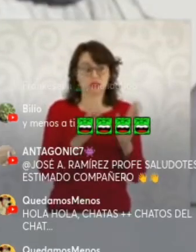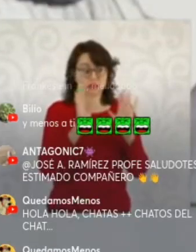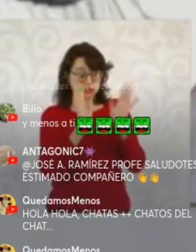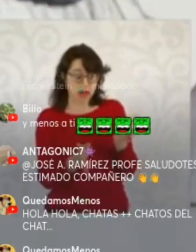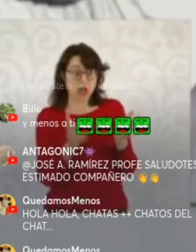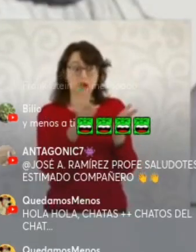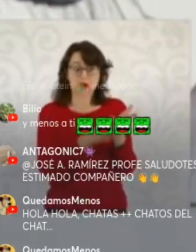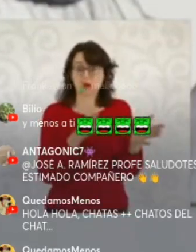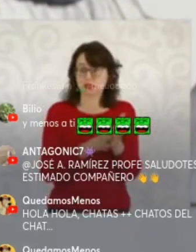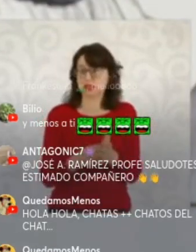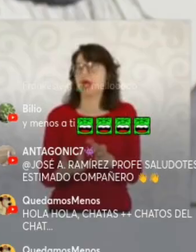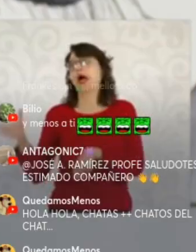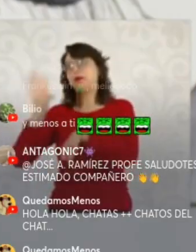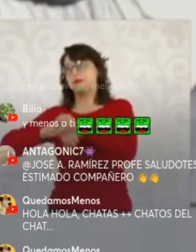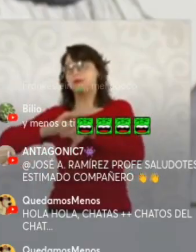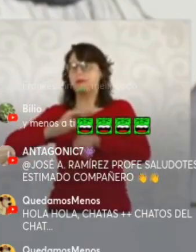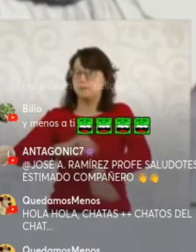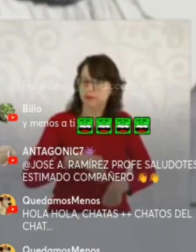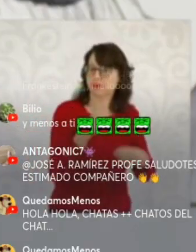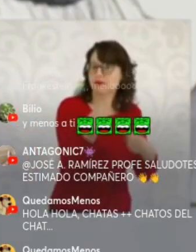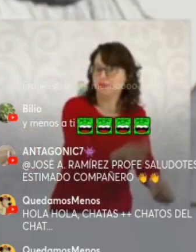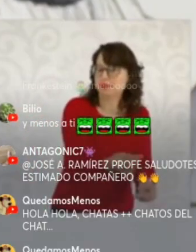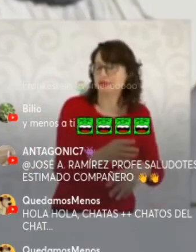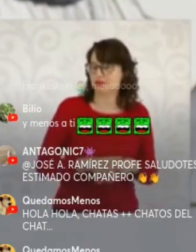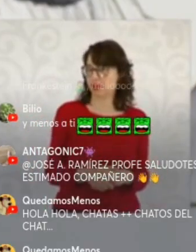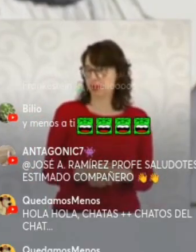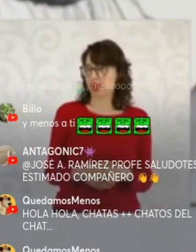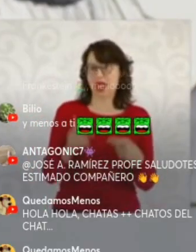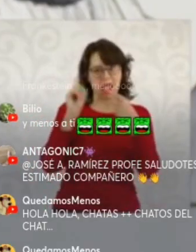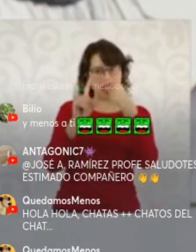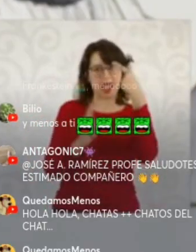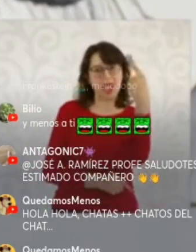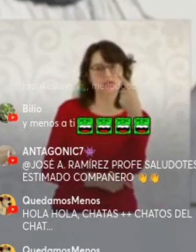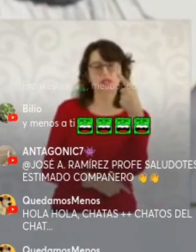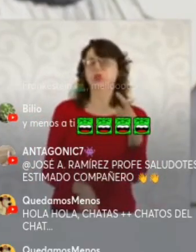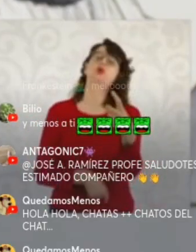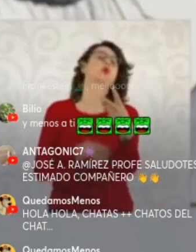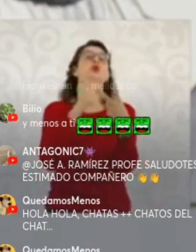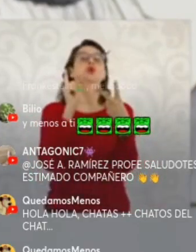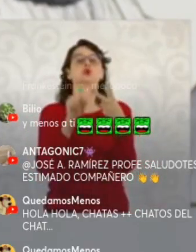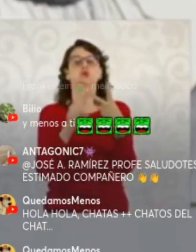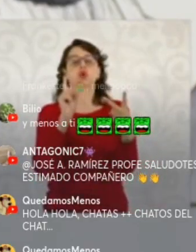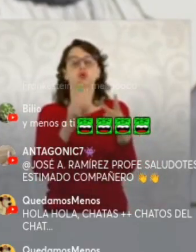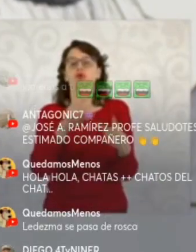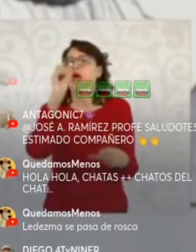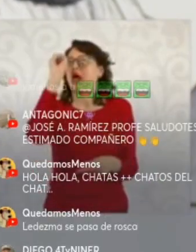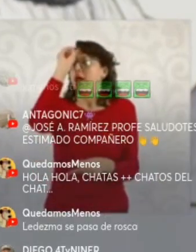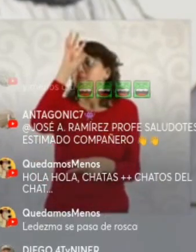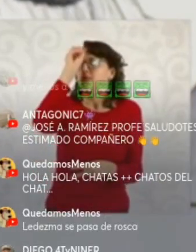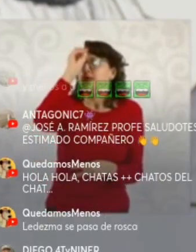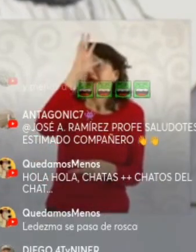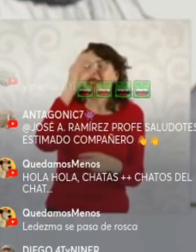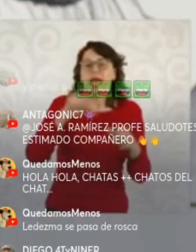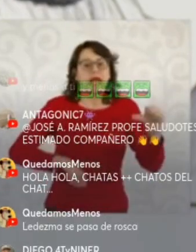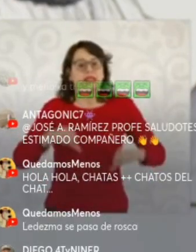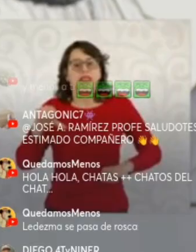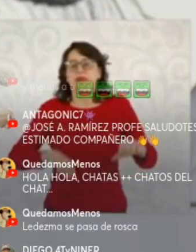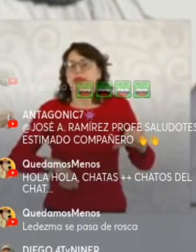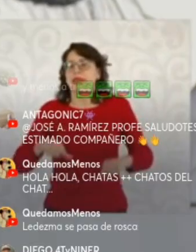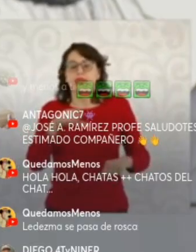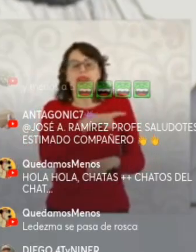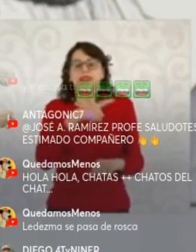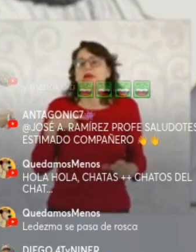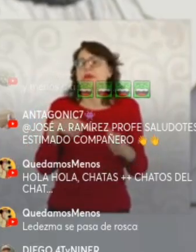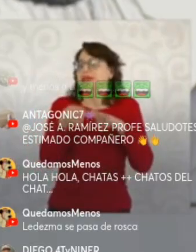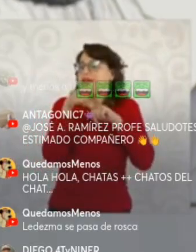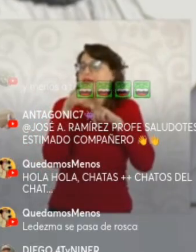uno. Dos, en el caso de que siga la actividad minera, pues tiene en las